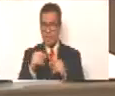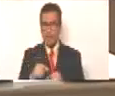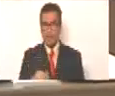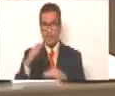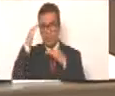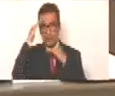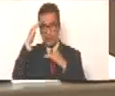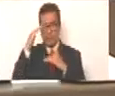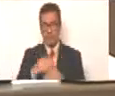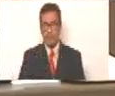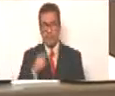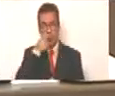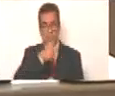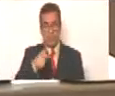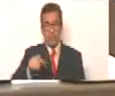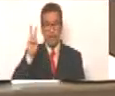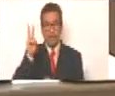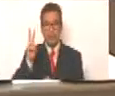pueblo de Venezuela.